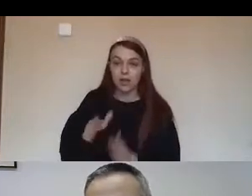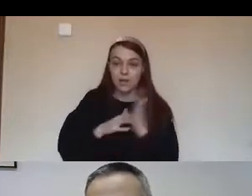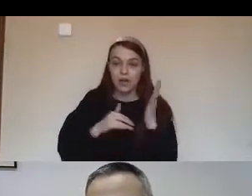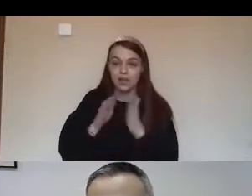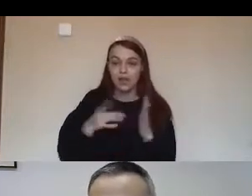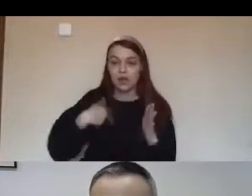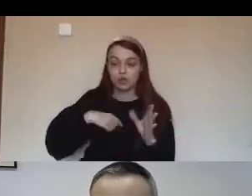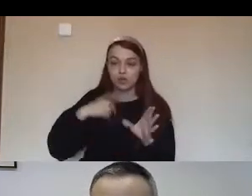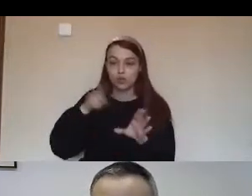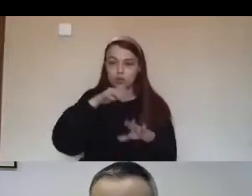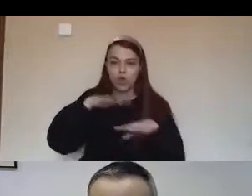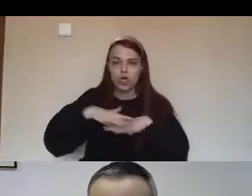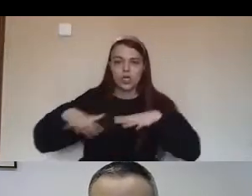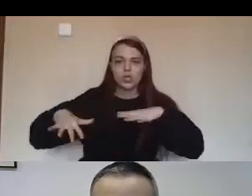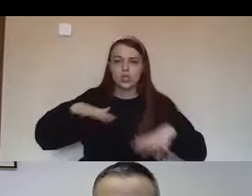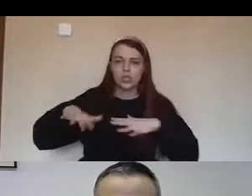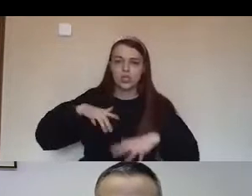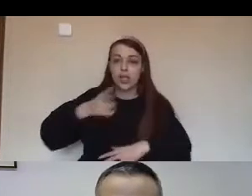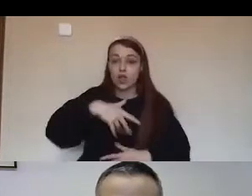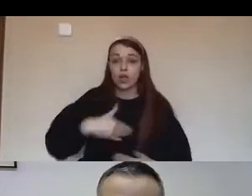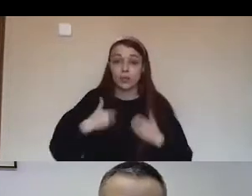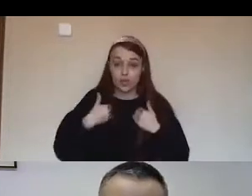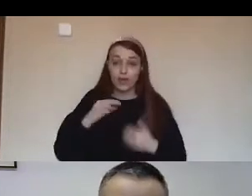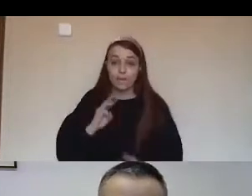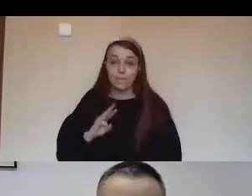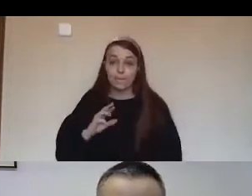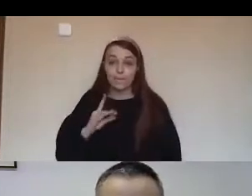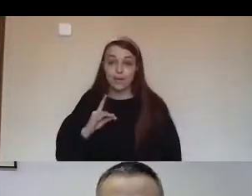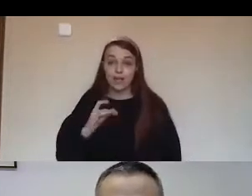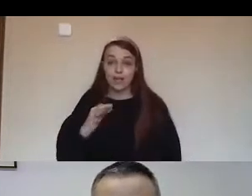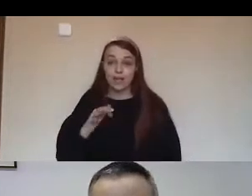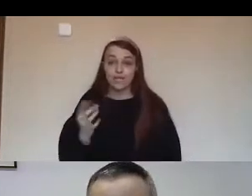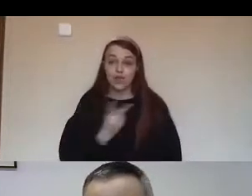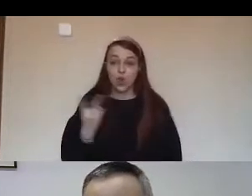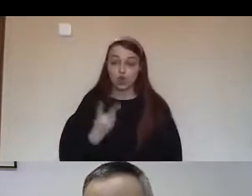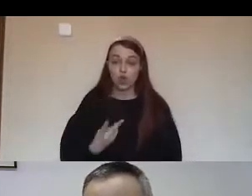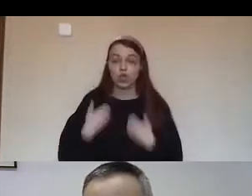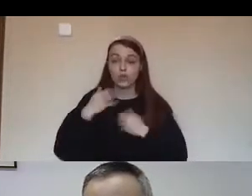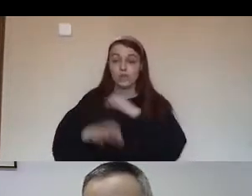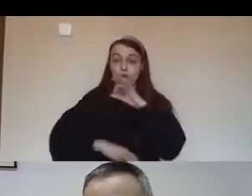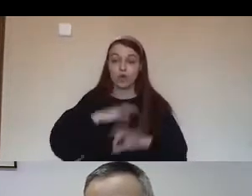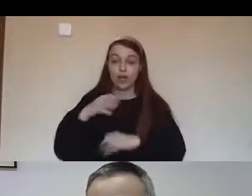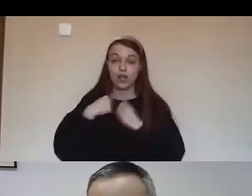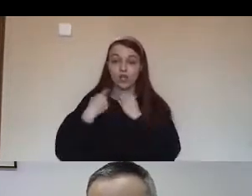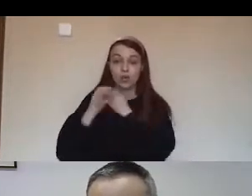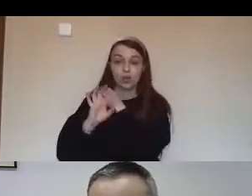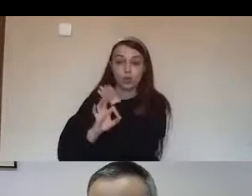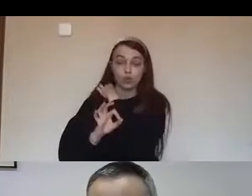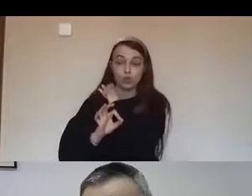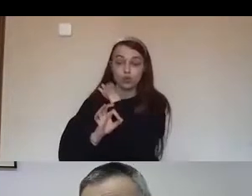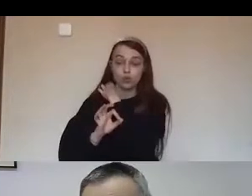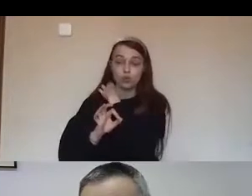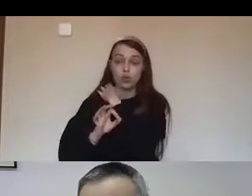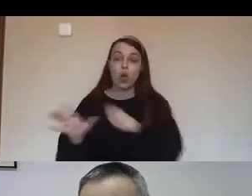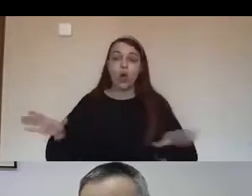este congreso junto con Prediz. Y concretamente, pues yo estoy en el grupo que coordina